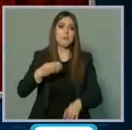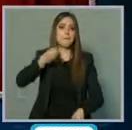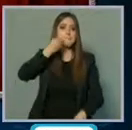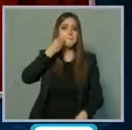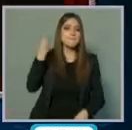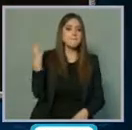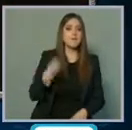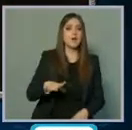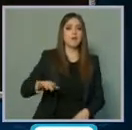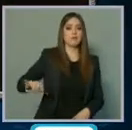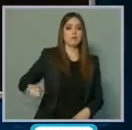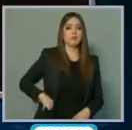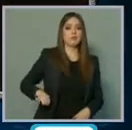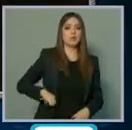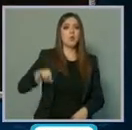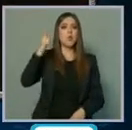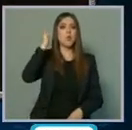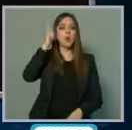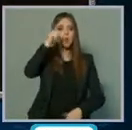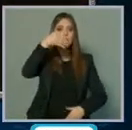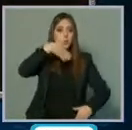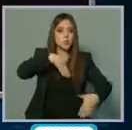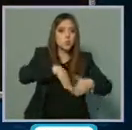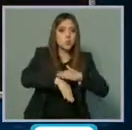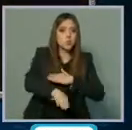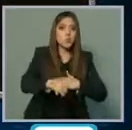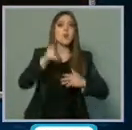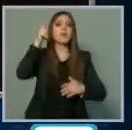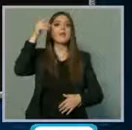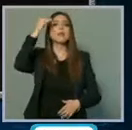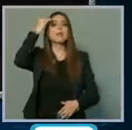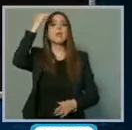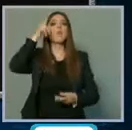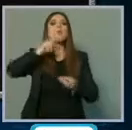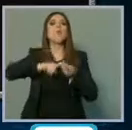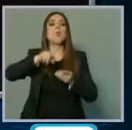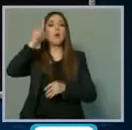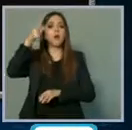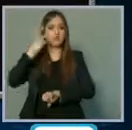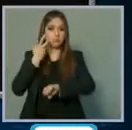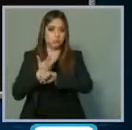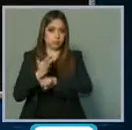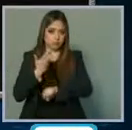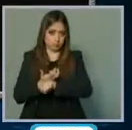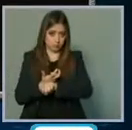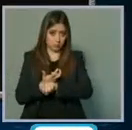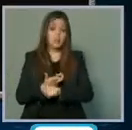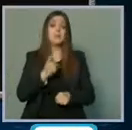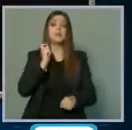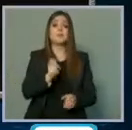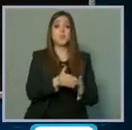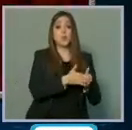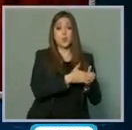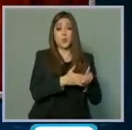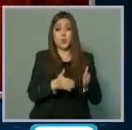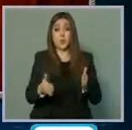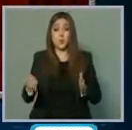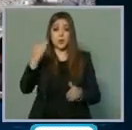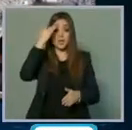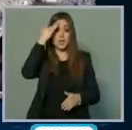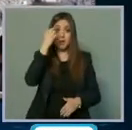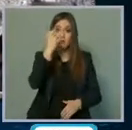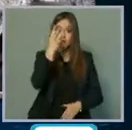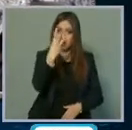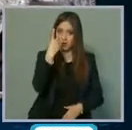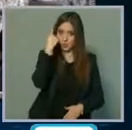una obra, un texto que hay que ver sobre esta época en los Estados Unidos, pero dura 3 horas, se los comento para que vayan